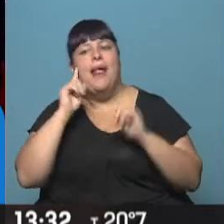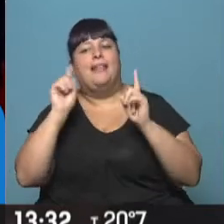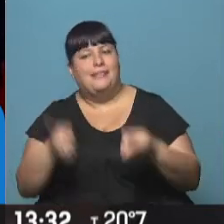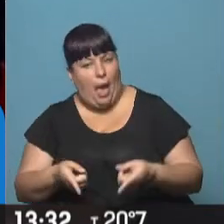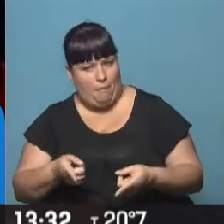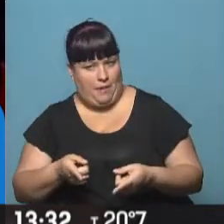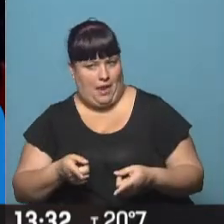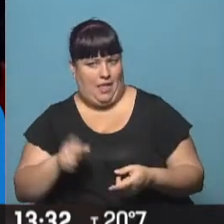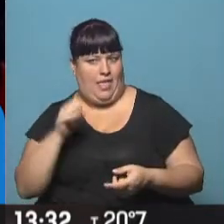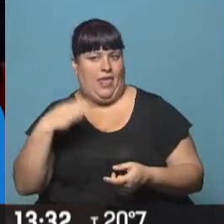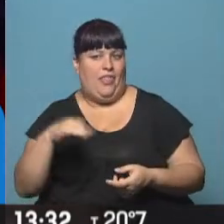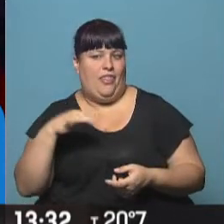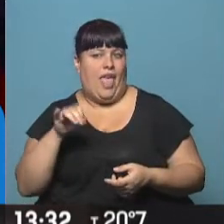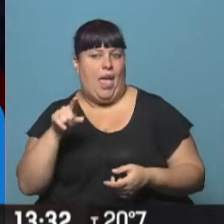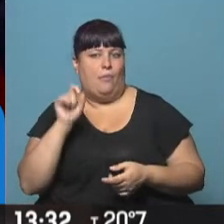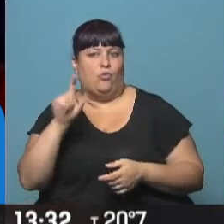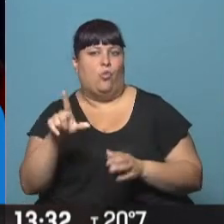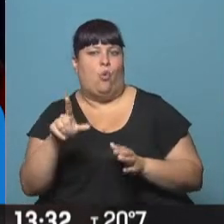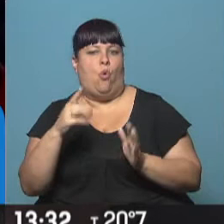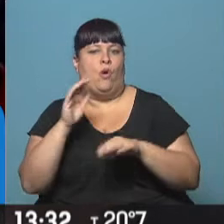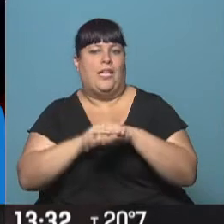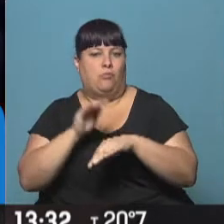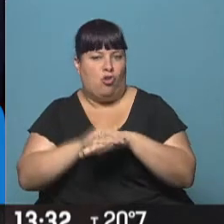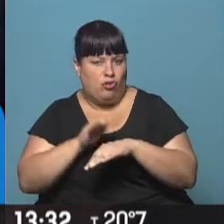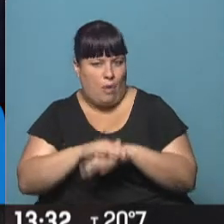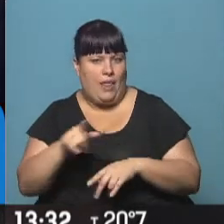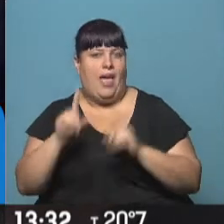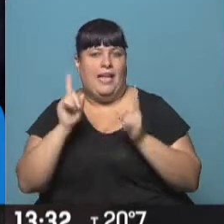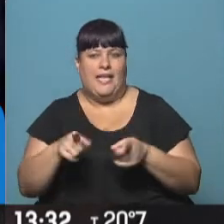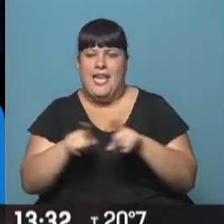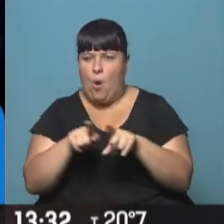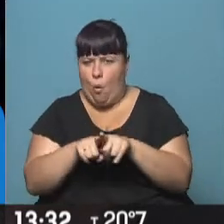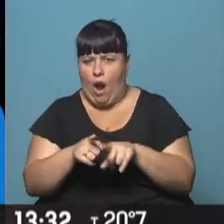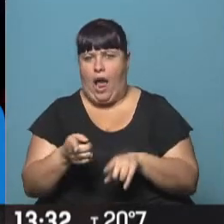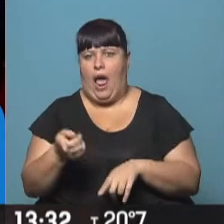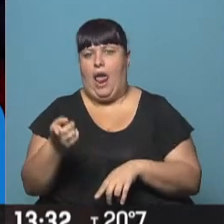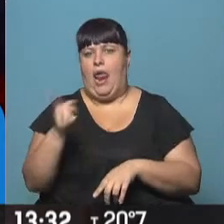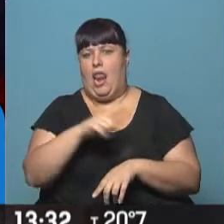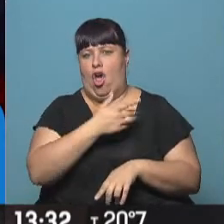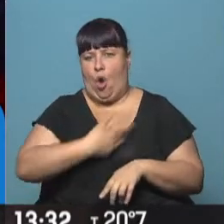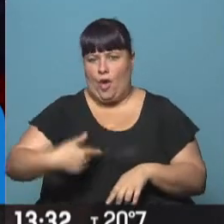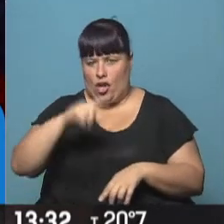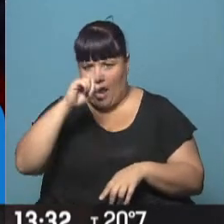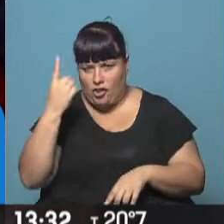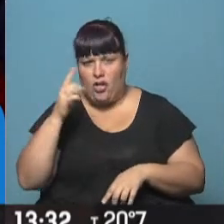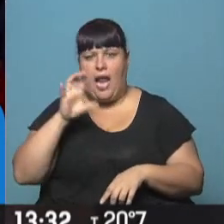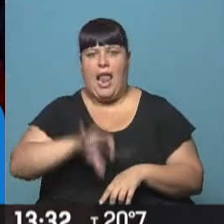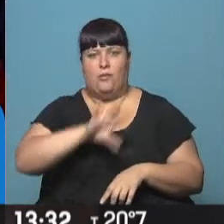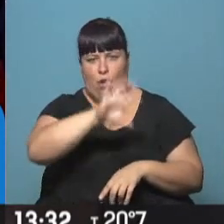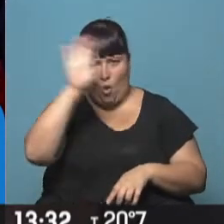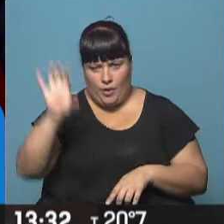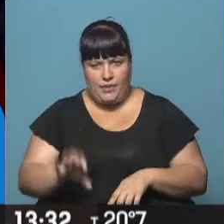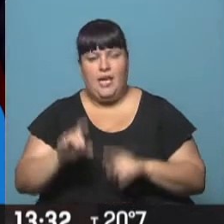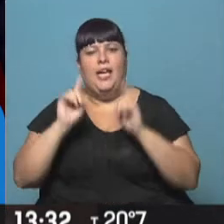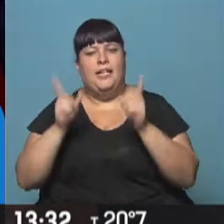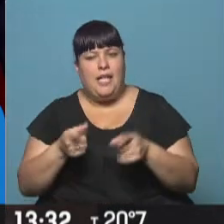también tengan una regla de responsabilidad fiscal, tal cual la tienen el Gobierno Nacional y las provincias, y